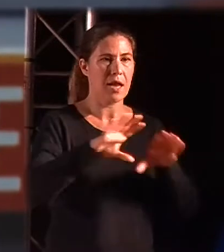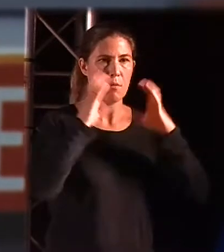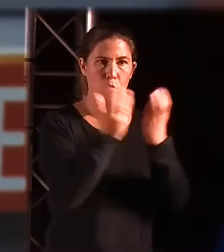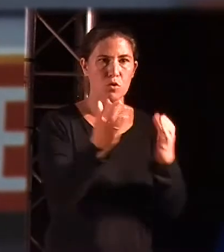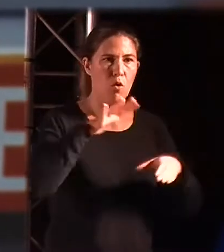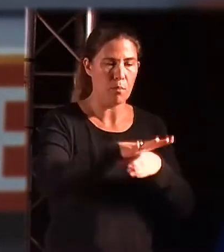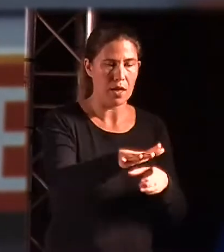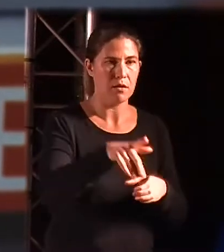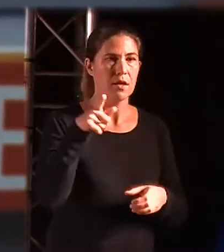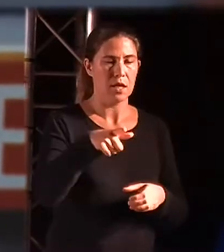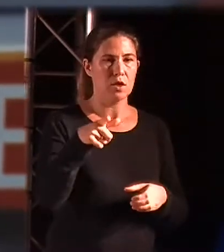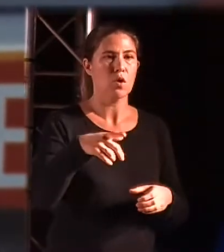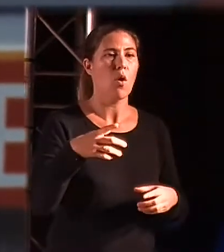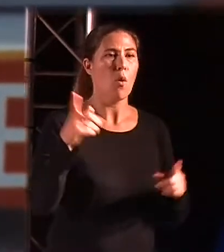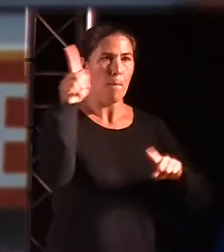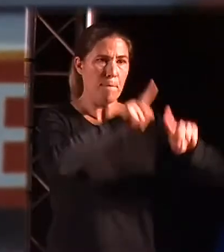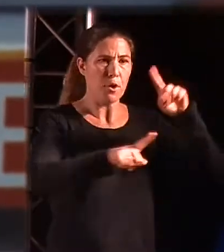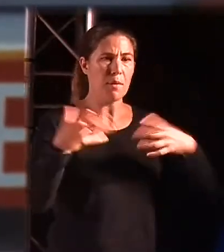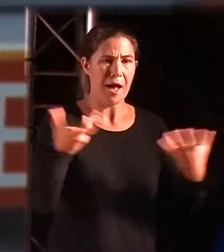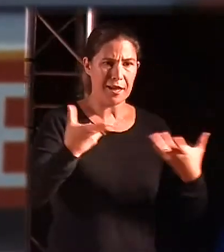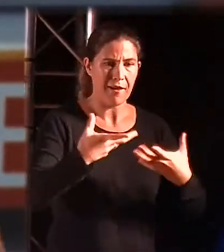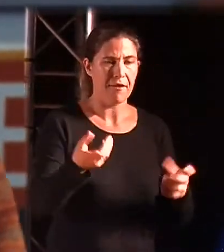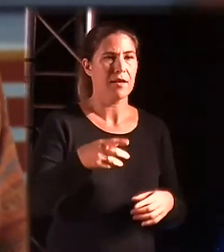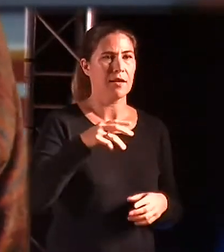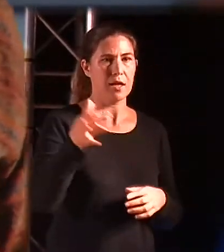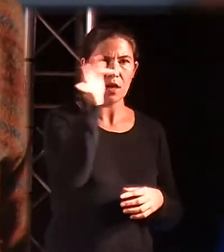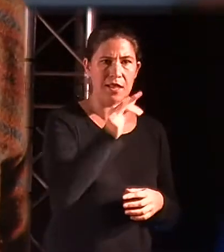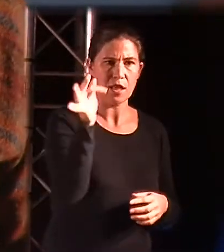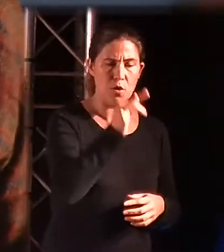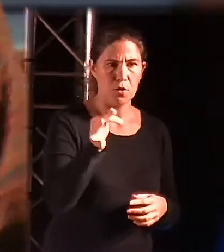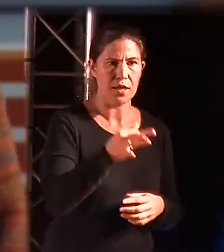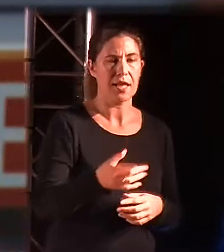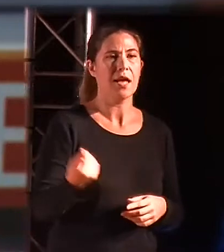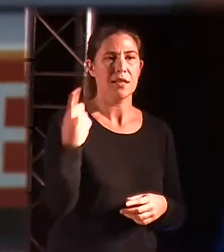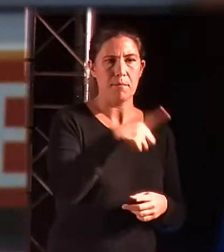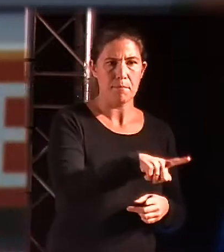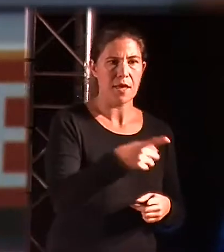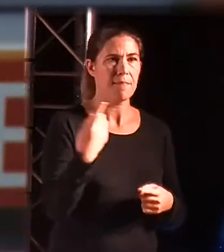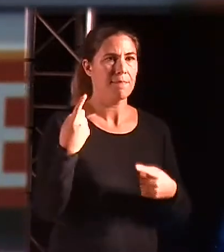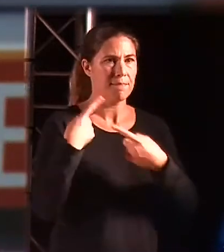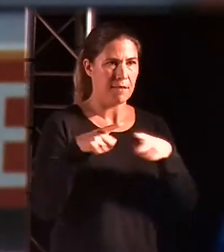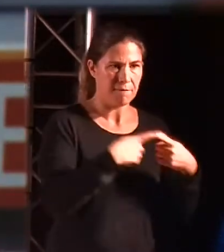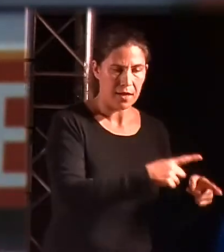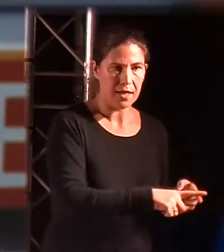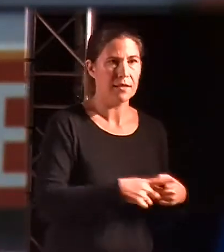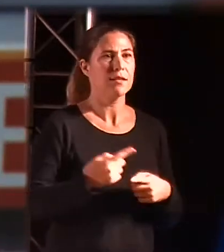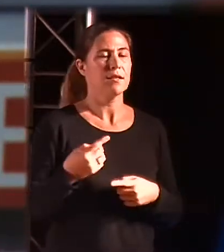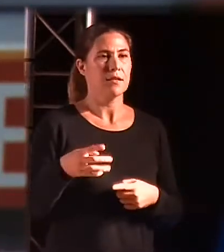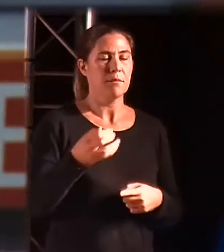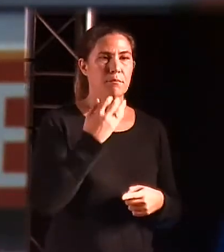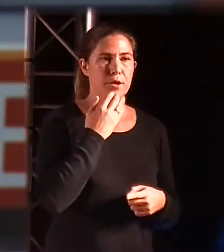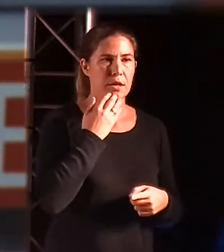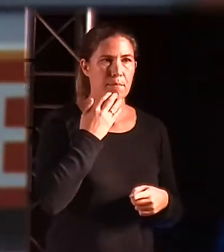es un problema grave que se ha estudiado, al fin hay toda una teoría al respecto, hay varios factores que se sabe que están implicados, pero uno muy importante